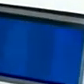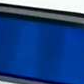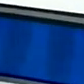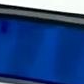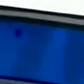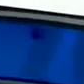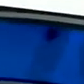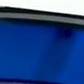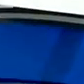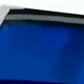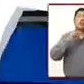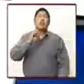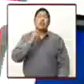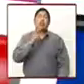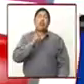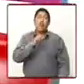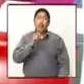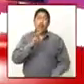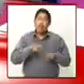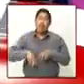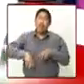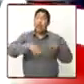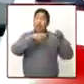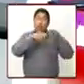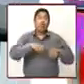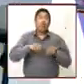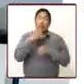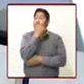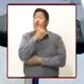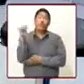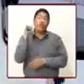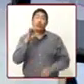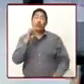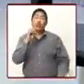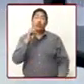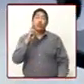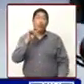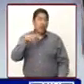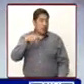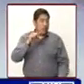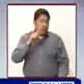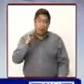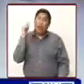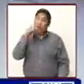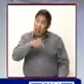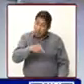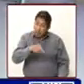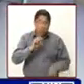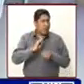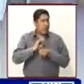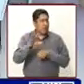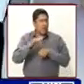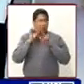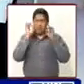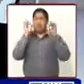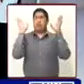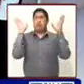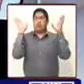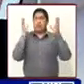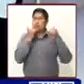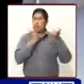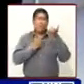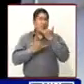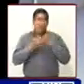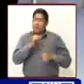Nuestra compañera Giovanna Cárdenas se encuentra en el municipio de Coripata. Muy buenas noches. Y es que allí ha ocurrido un hecho que nos ha llamado mucho la atención,